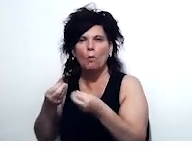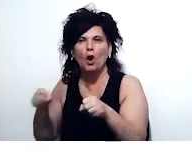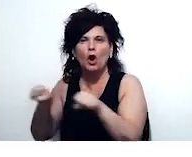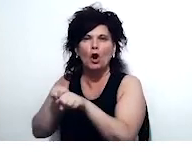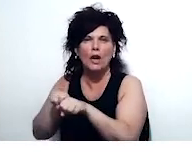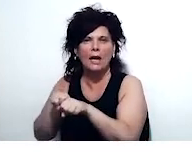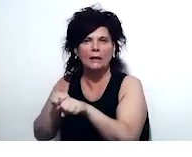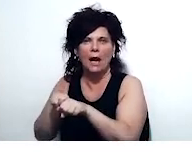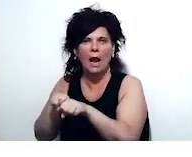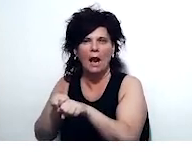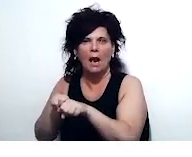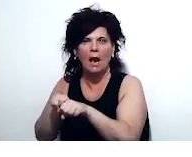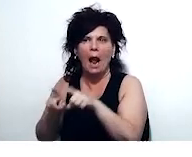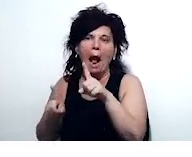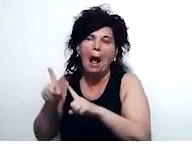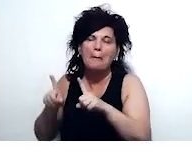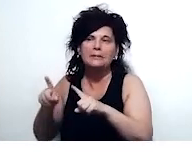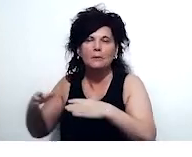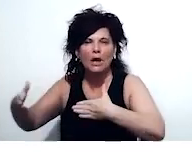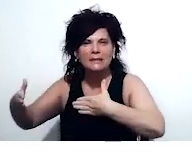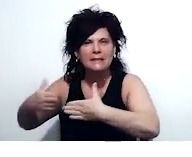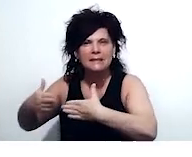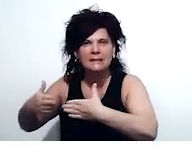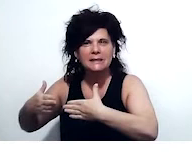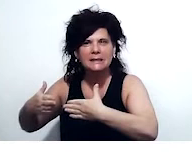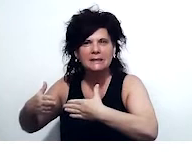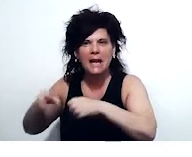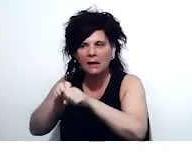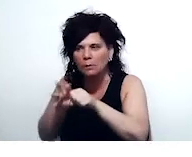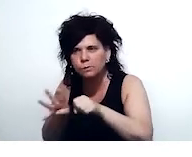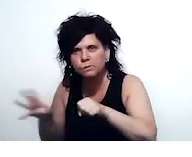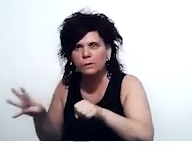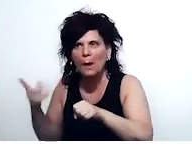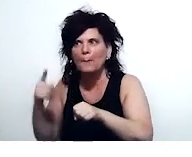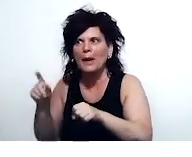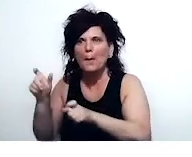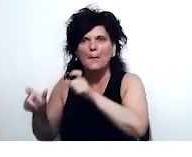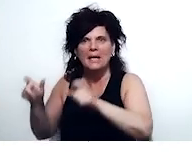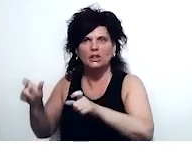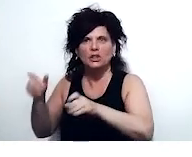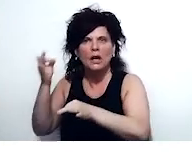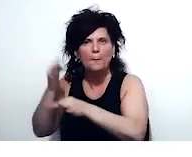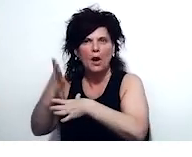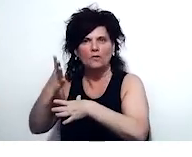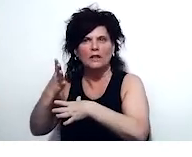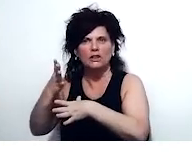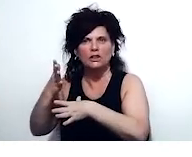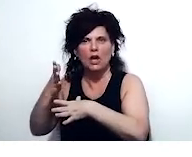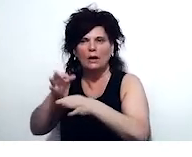está cerca de algún acceso de fibra, pero tampoco hay o personal técnico o una empresa que se